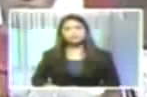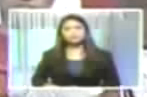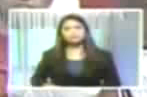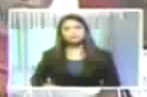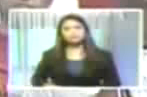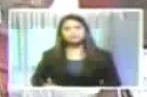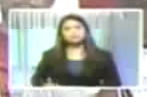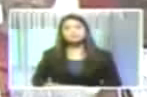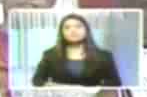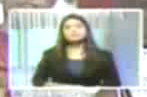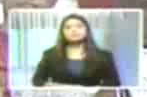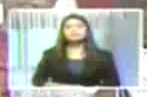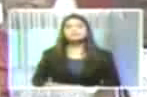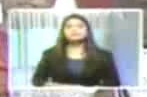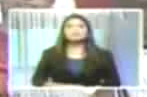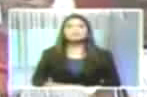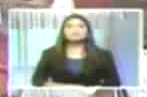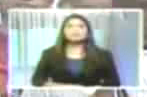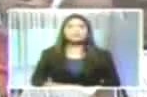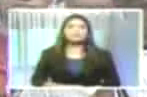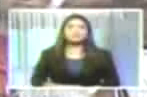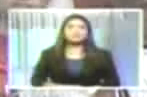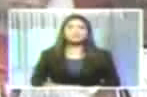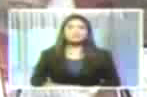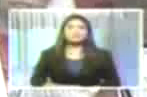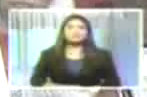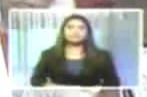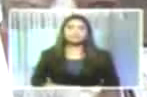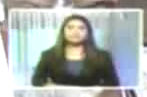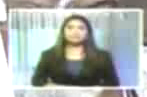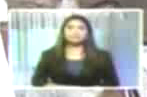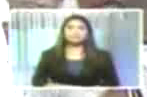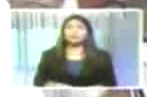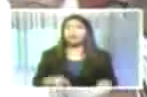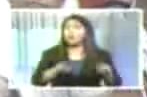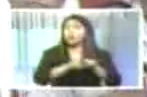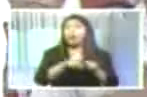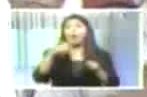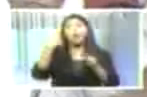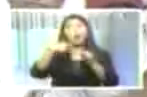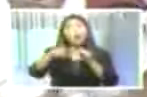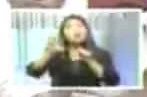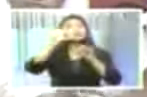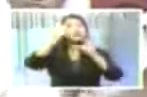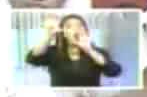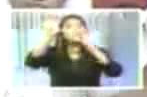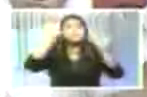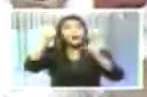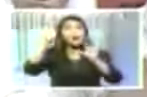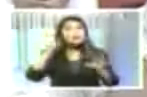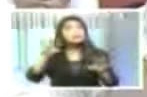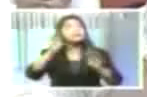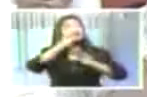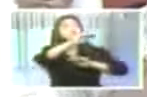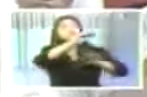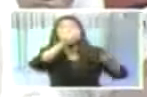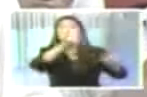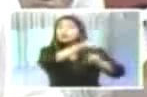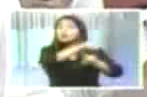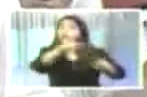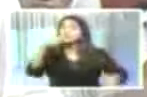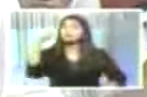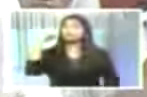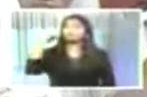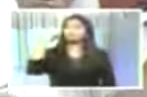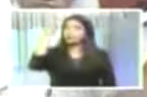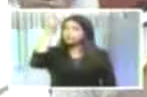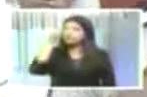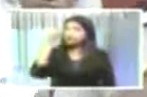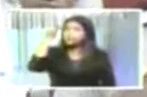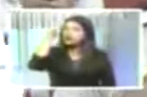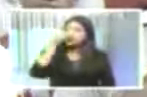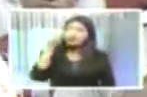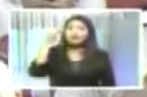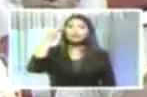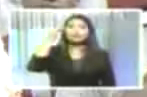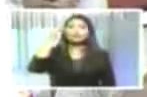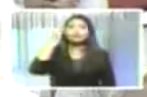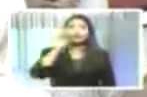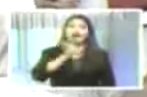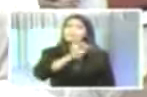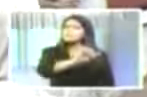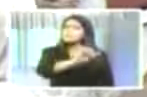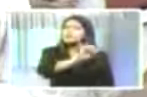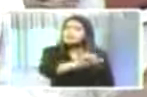Lo mismo hacían en otros países hermanos. Yo llamo a la reflexión. Así